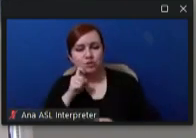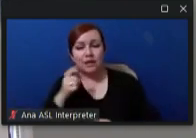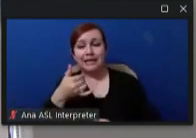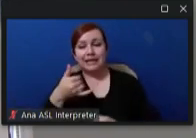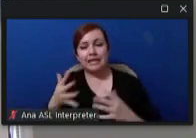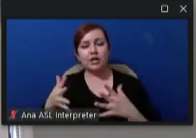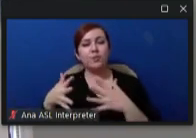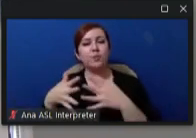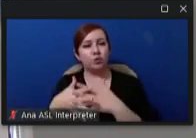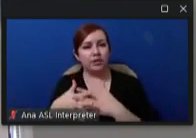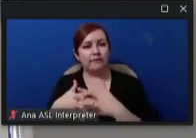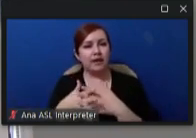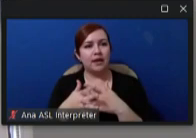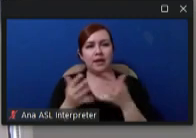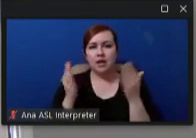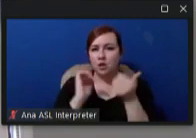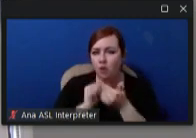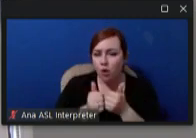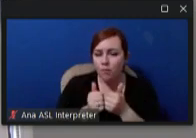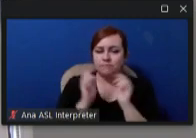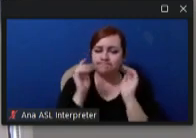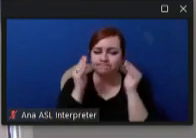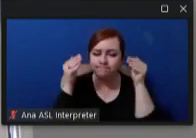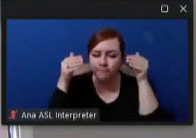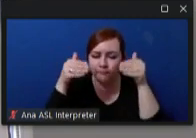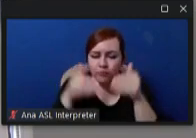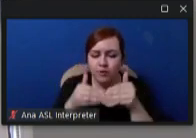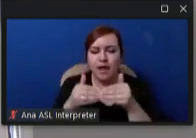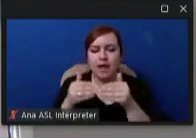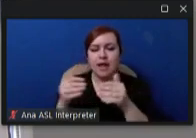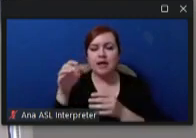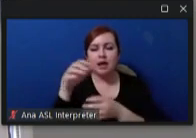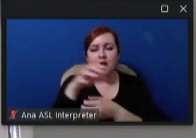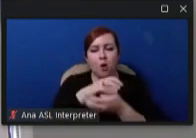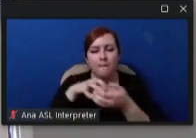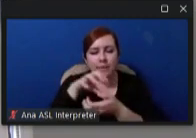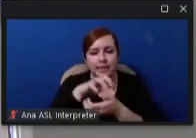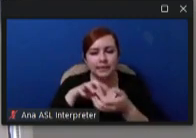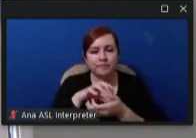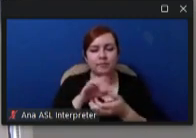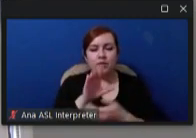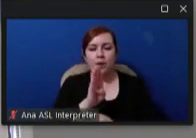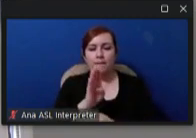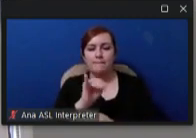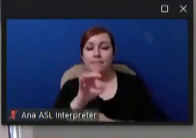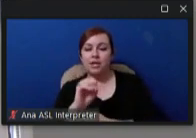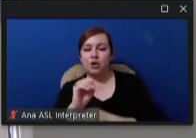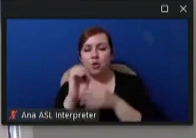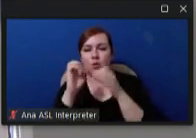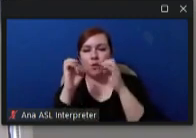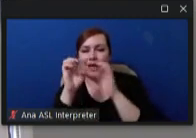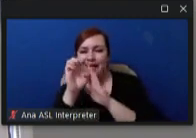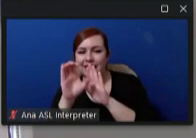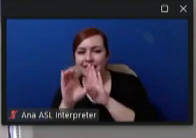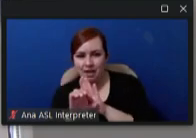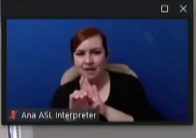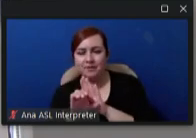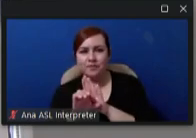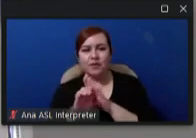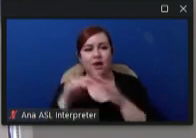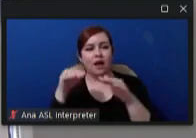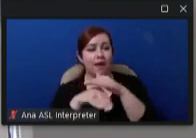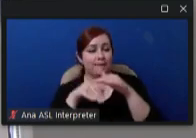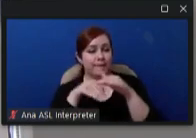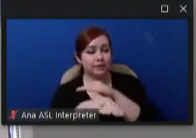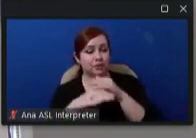requiere un enfoque integral que combine la bioética con un sistema de justicia efectivo, la promoción de la accesibilidad y